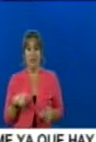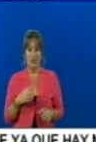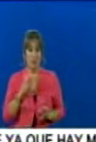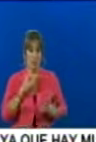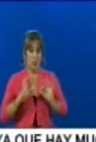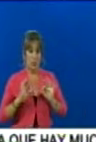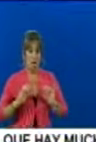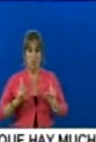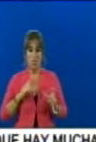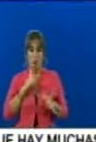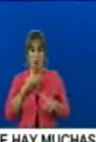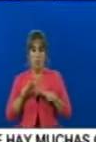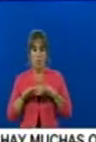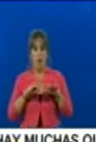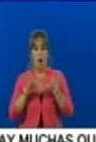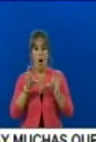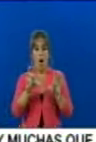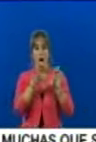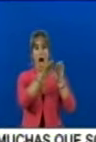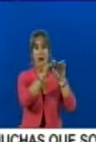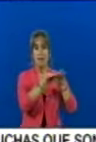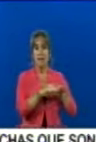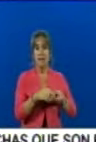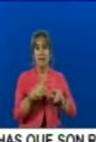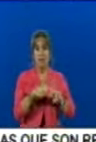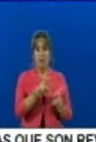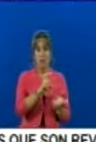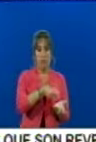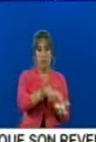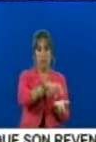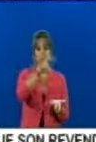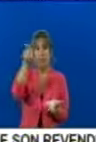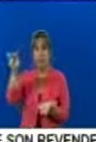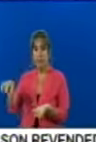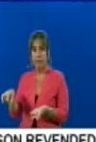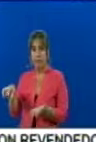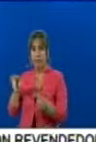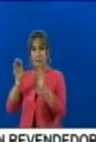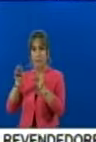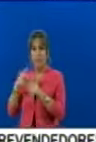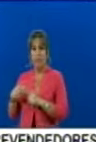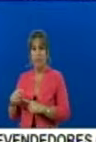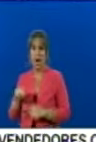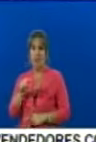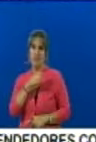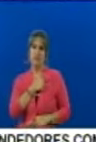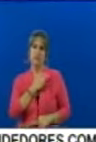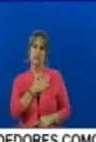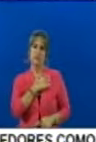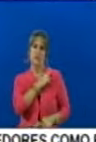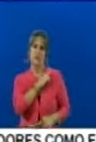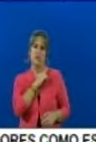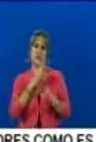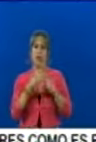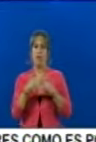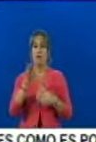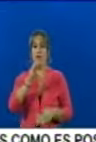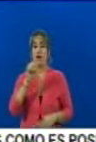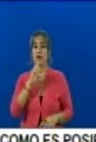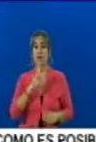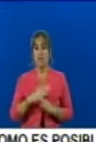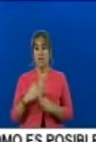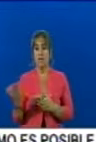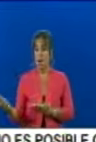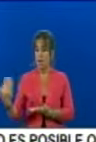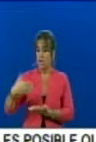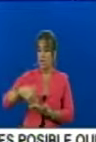de los procesos de almacenamiento, además del traslado de mercancías, es la misión del puerto Guillermo Moncada de Santiago de Cuba. Desde su